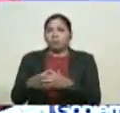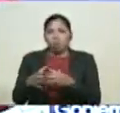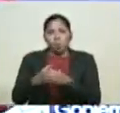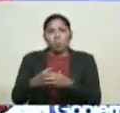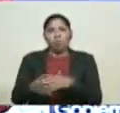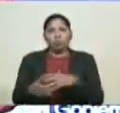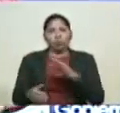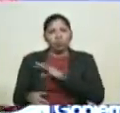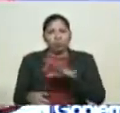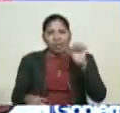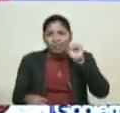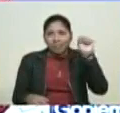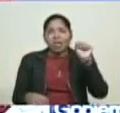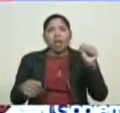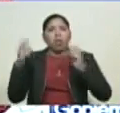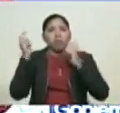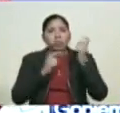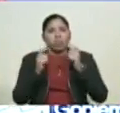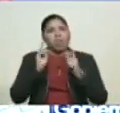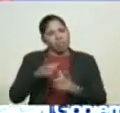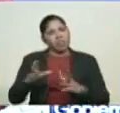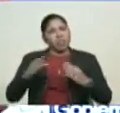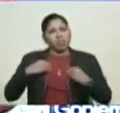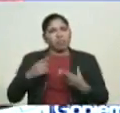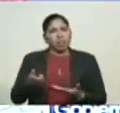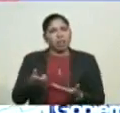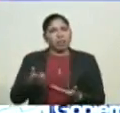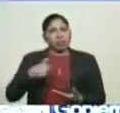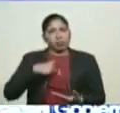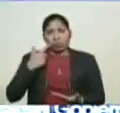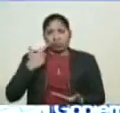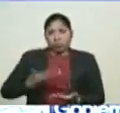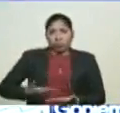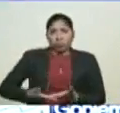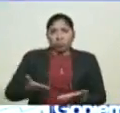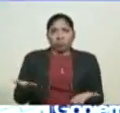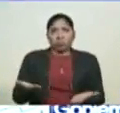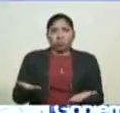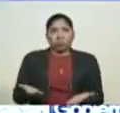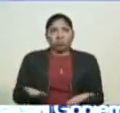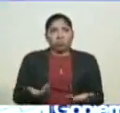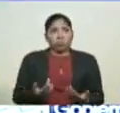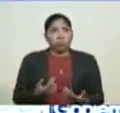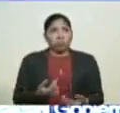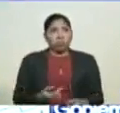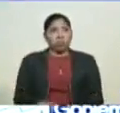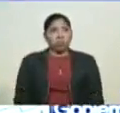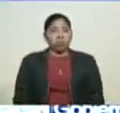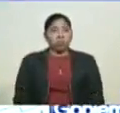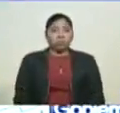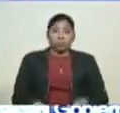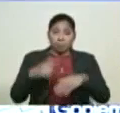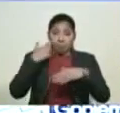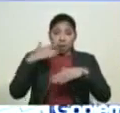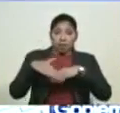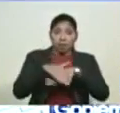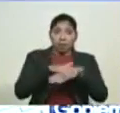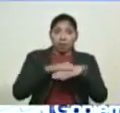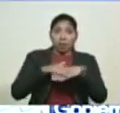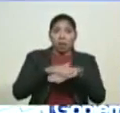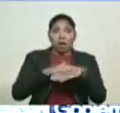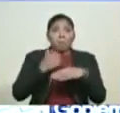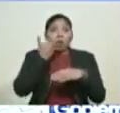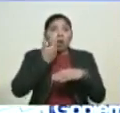comandante Chávez, reconocernos. Somos de verdad, yo digo, mira, este color de madera que tú ves